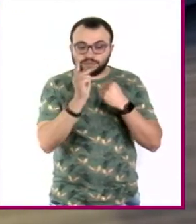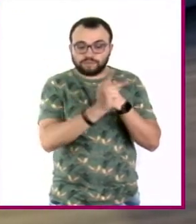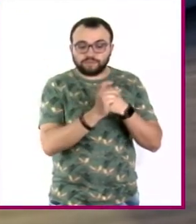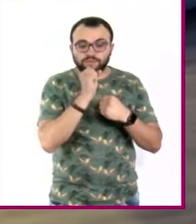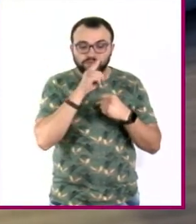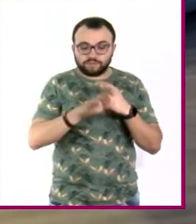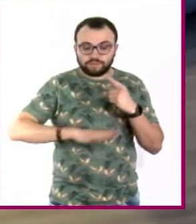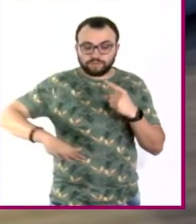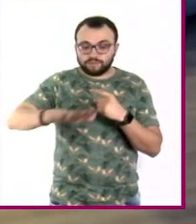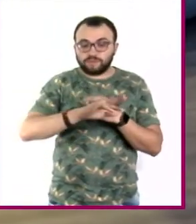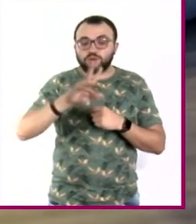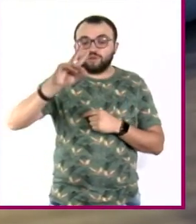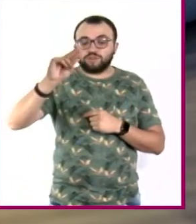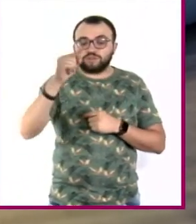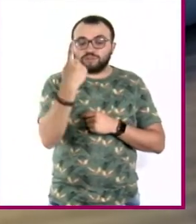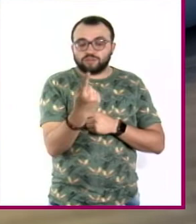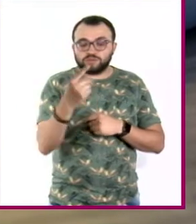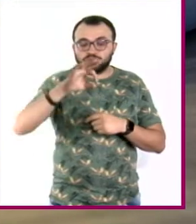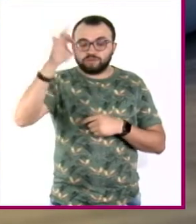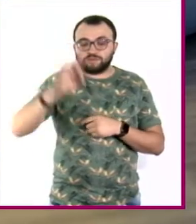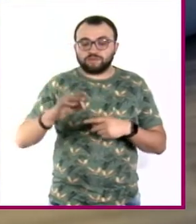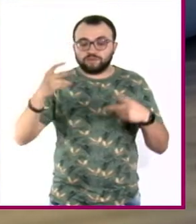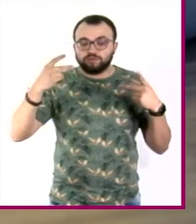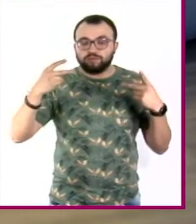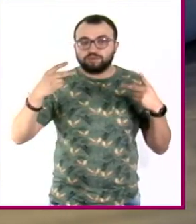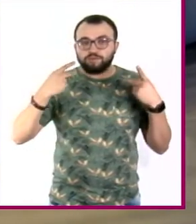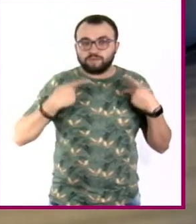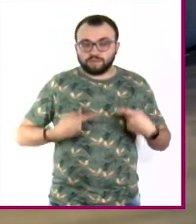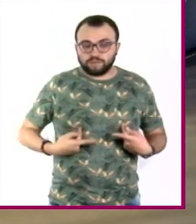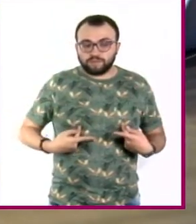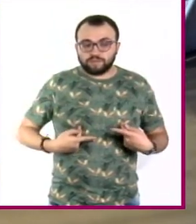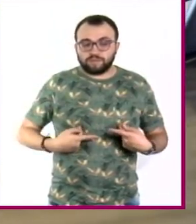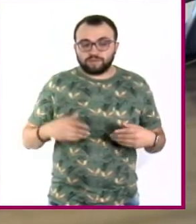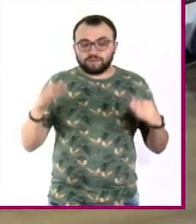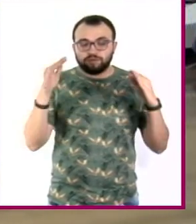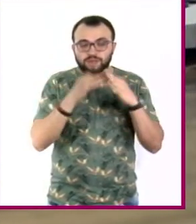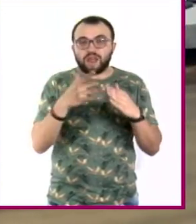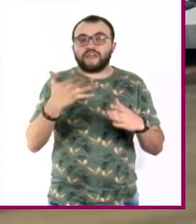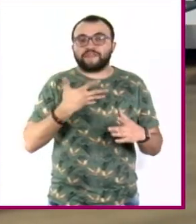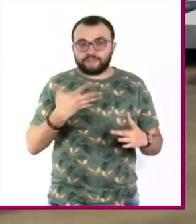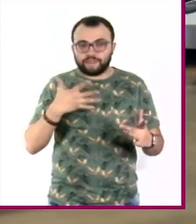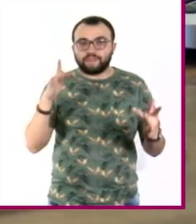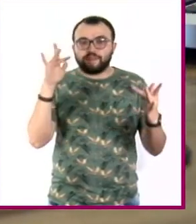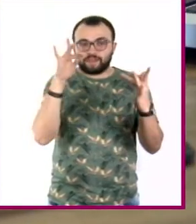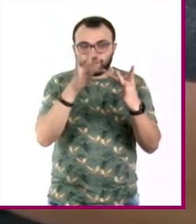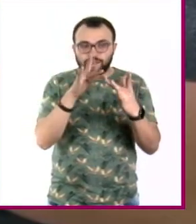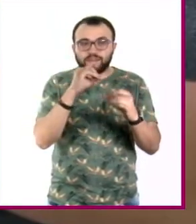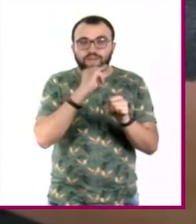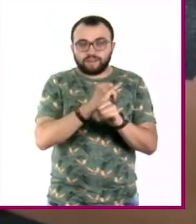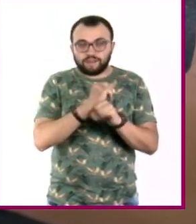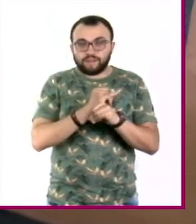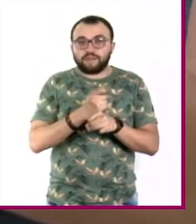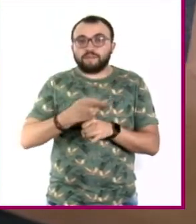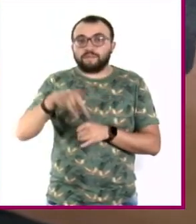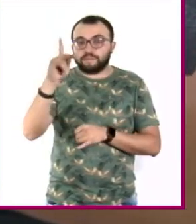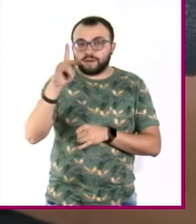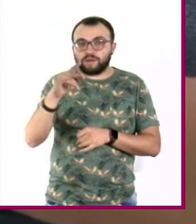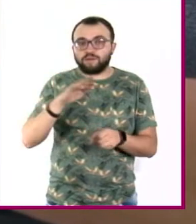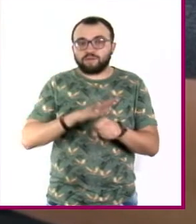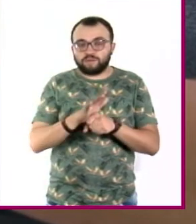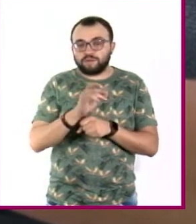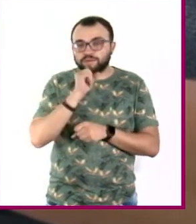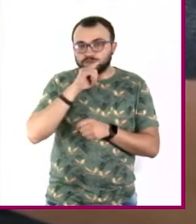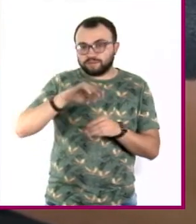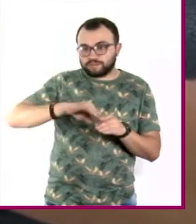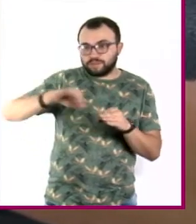el 81% de los hogares con ingresos más altos tiene conexión a Internet, mientras que en los hogares de los